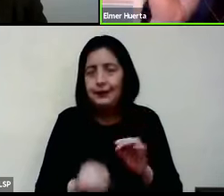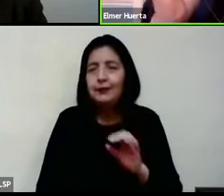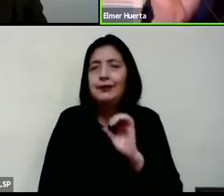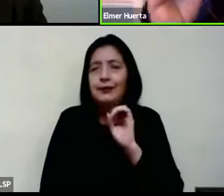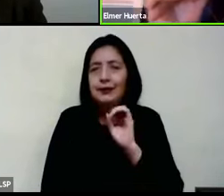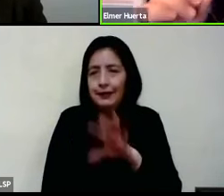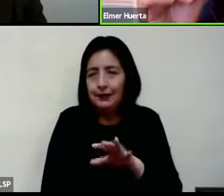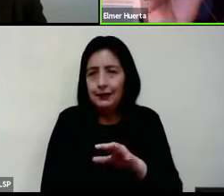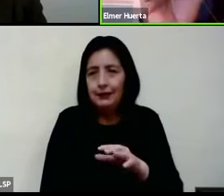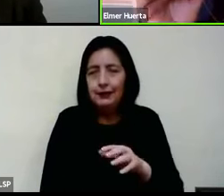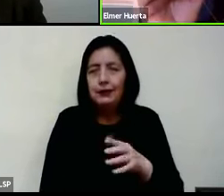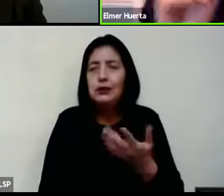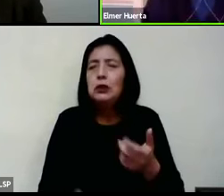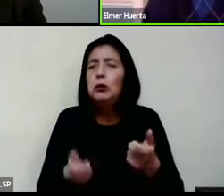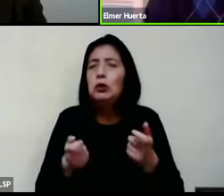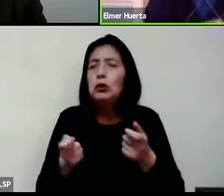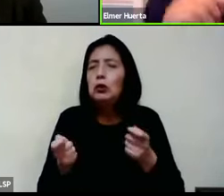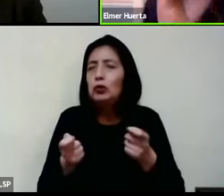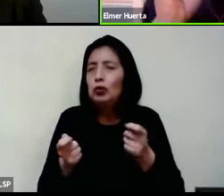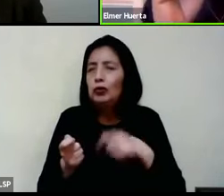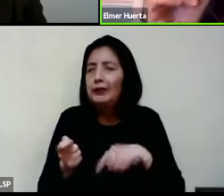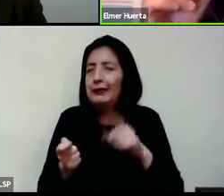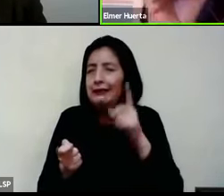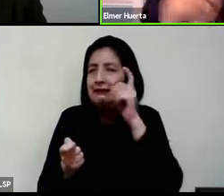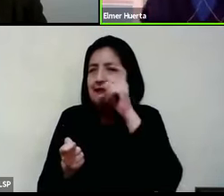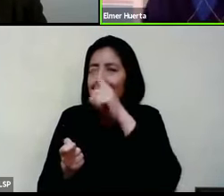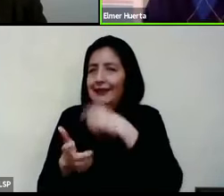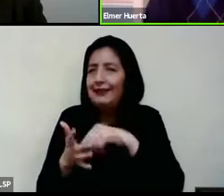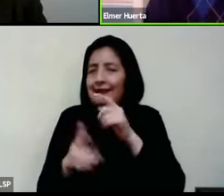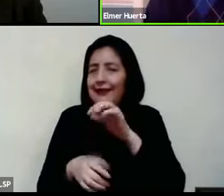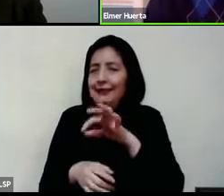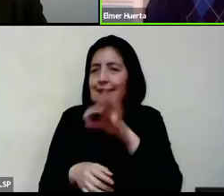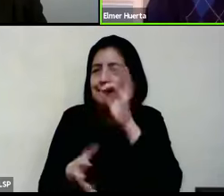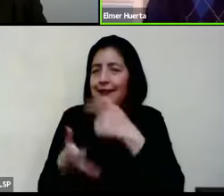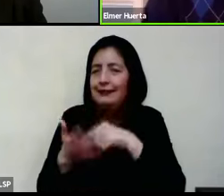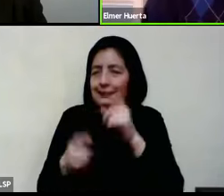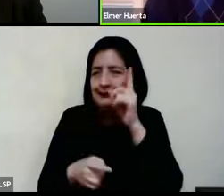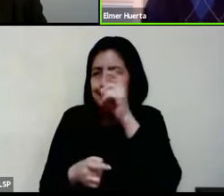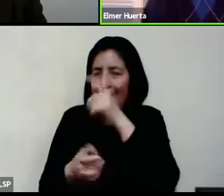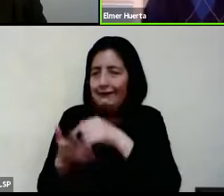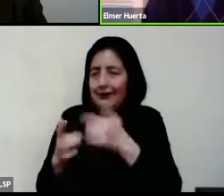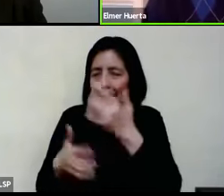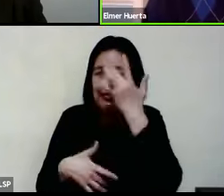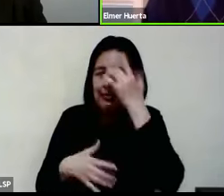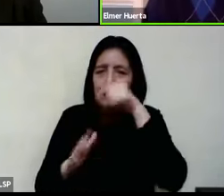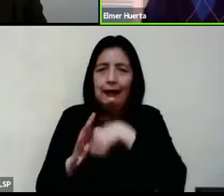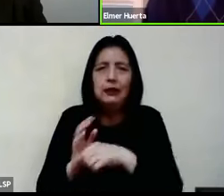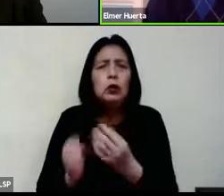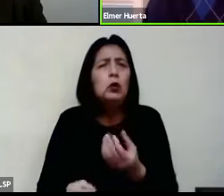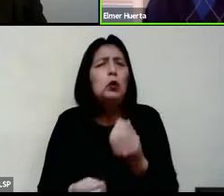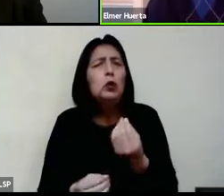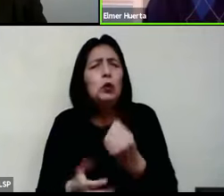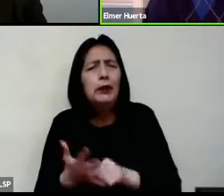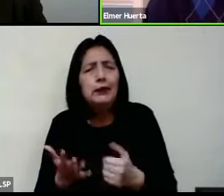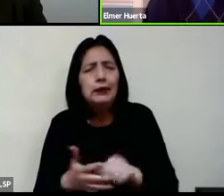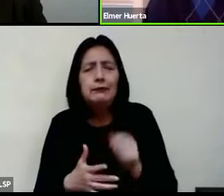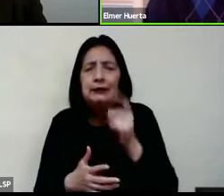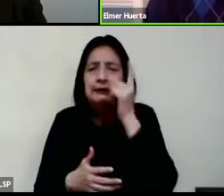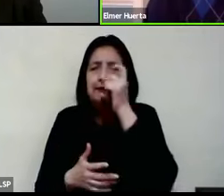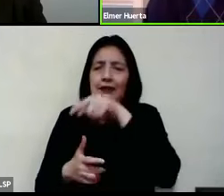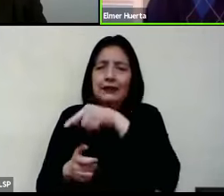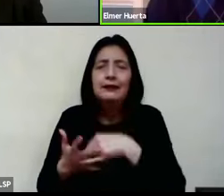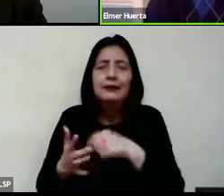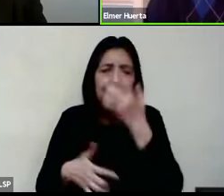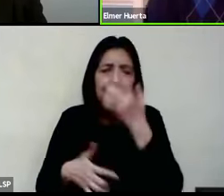llama el control de la complicación, la detección precoz de la complicación. ¿Cuál es la principal complicación que esta